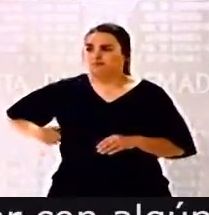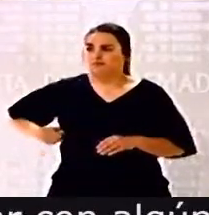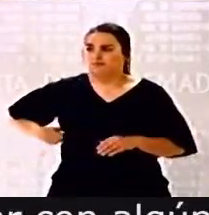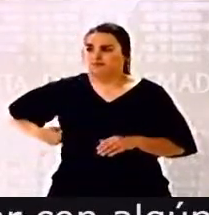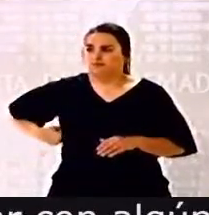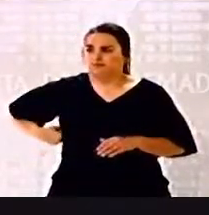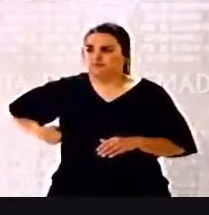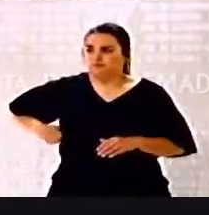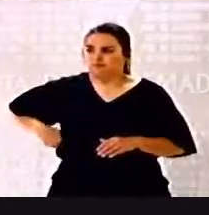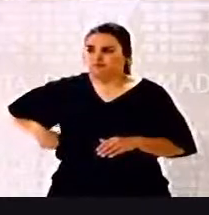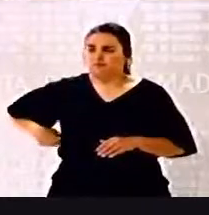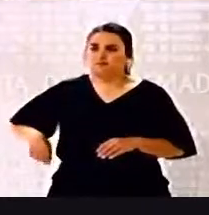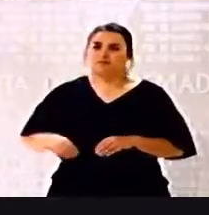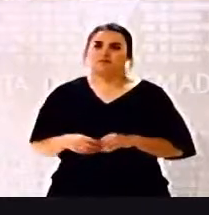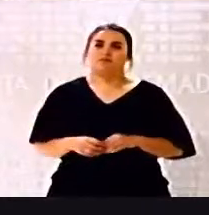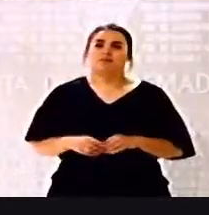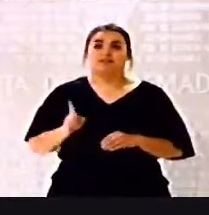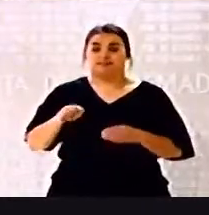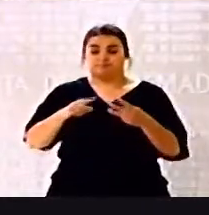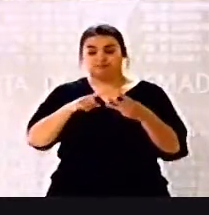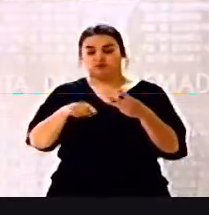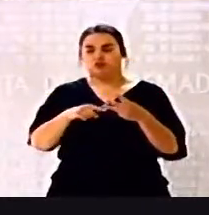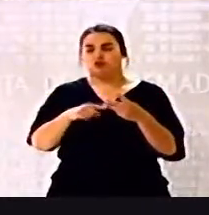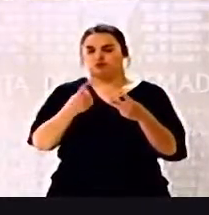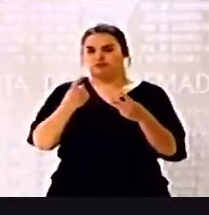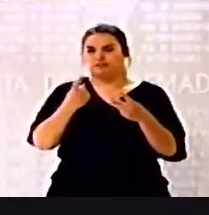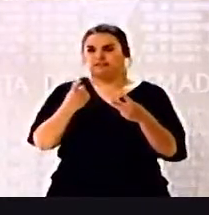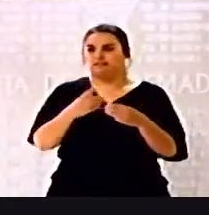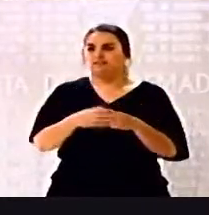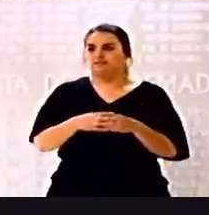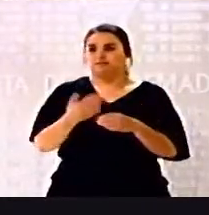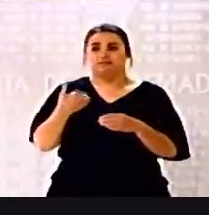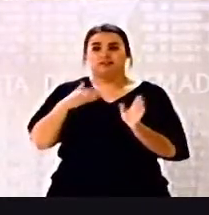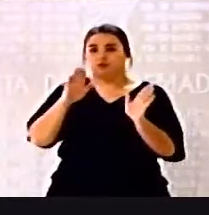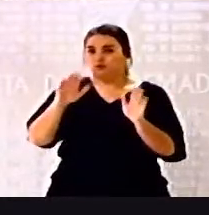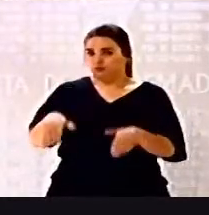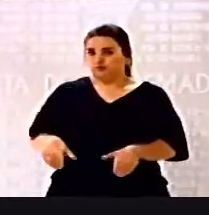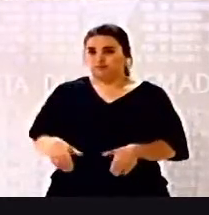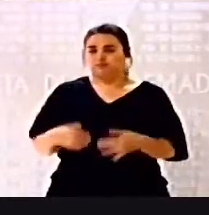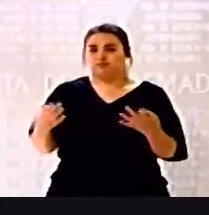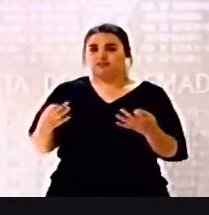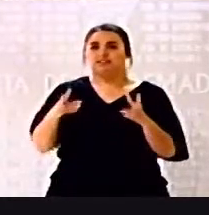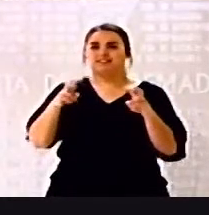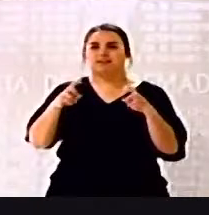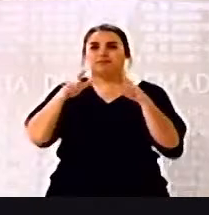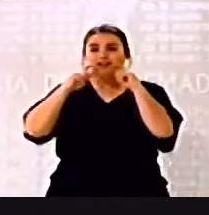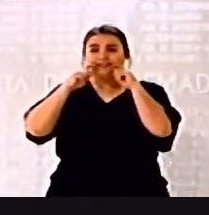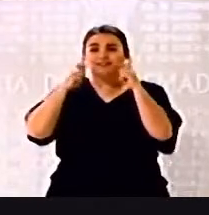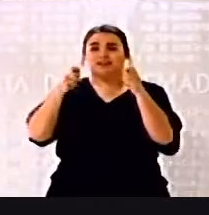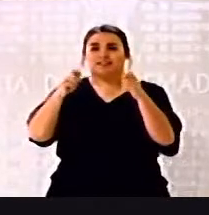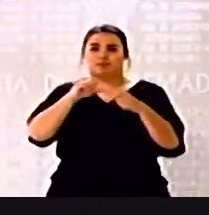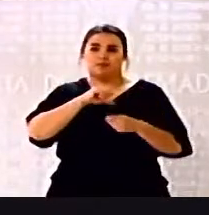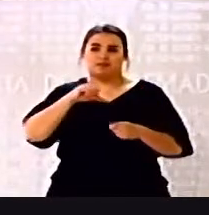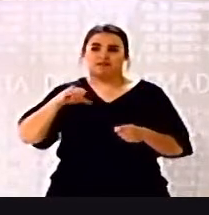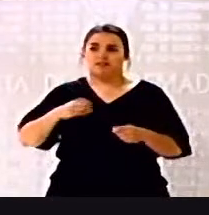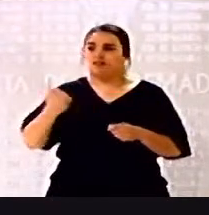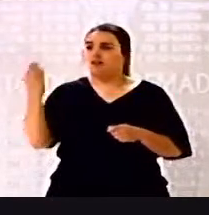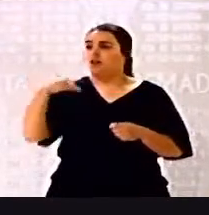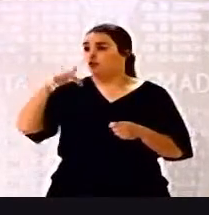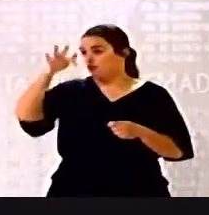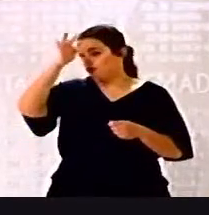Y le decía, eran 3, me quedaban 2. La penúltima tiene que ver con la sanidad privada. El pasado domingo